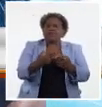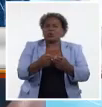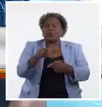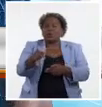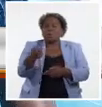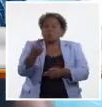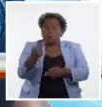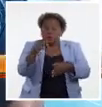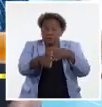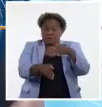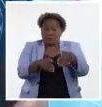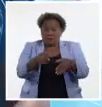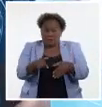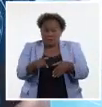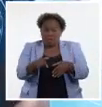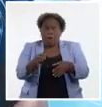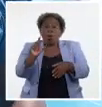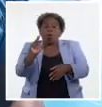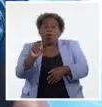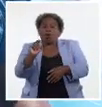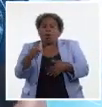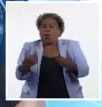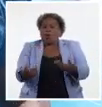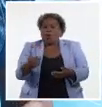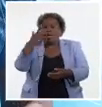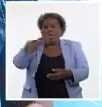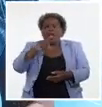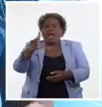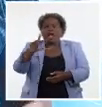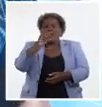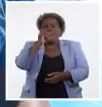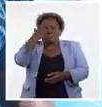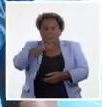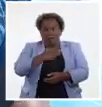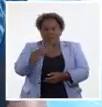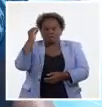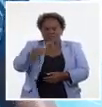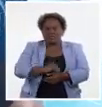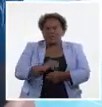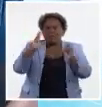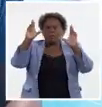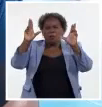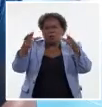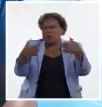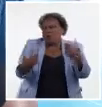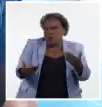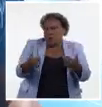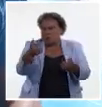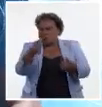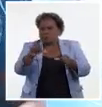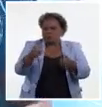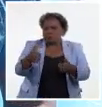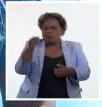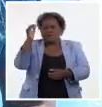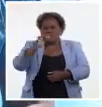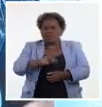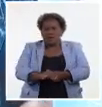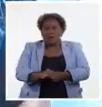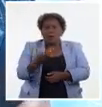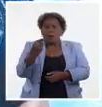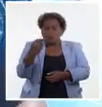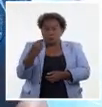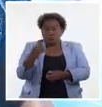ALBA, que nos va a servir para poder evaluar cuál es la reserva con la que cuenta el voleibol, ya que sabemos todos que tenemos un número de atletas contratados en el